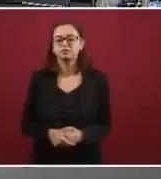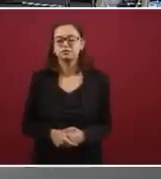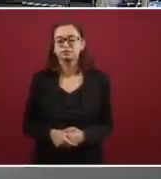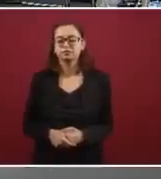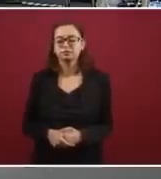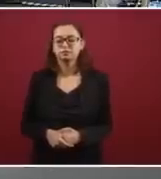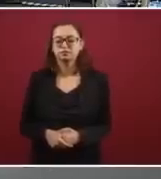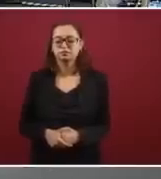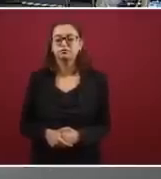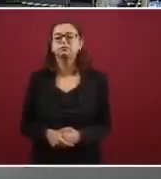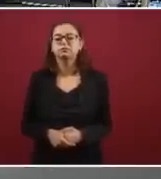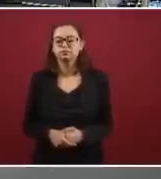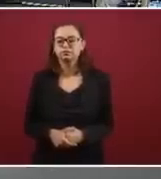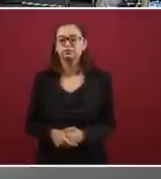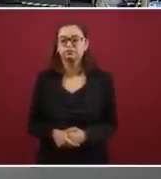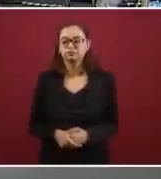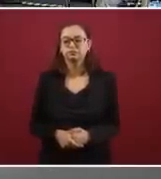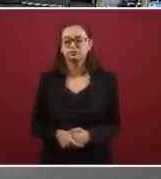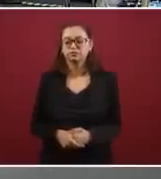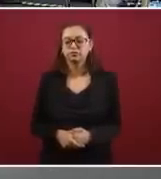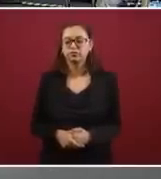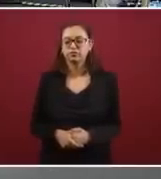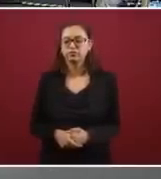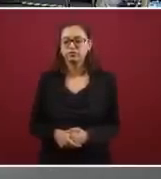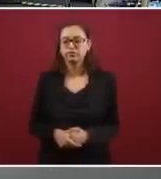Ah, bueno, sí, sí.